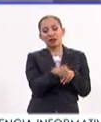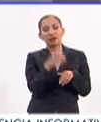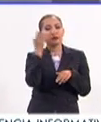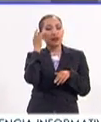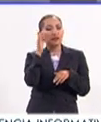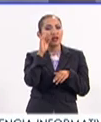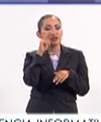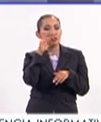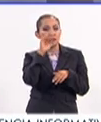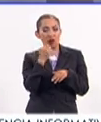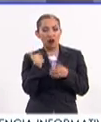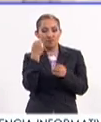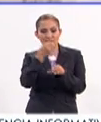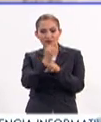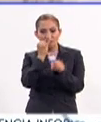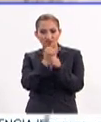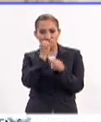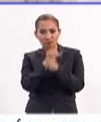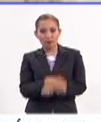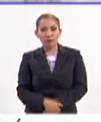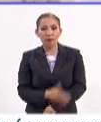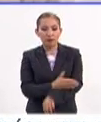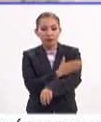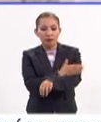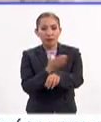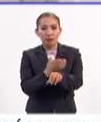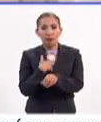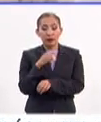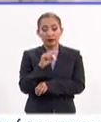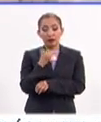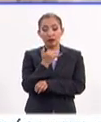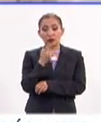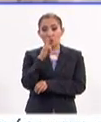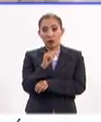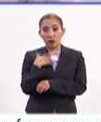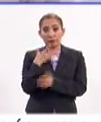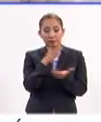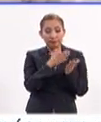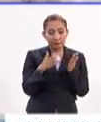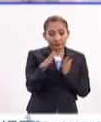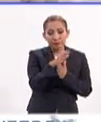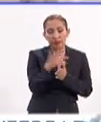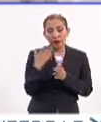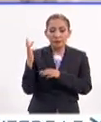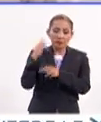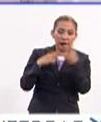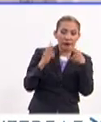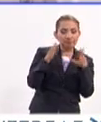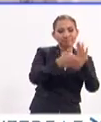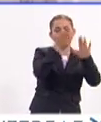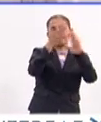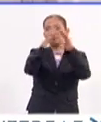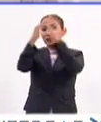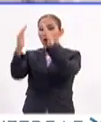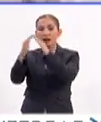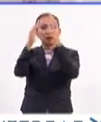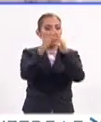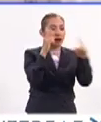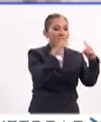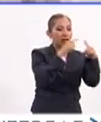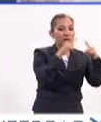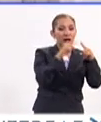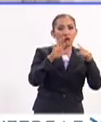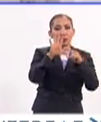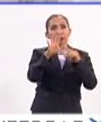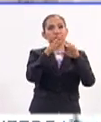San Francisco también tallada en madera. Cuando llegan aquí los españoles a Sayula venían de Andalucía y es cuando empiezan a hacer las casonas y los conventos con